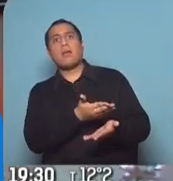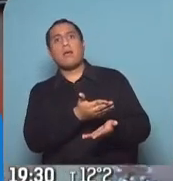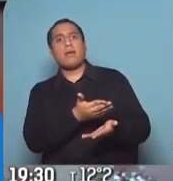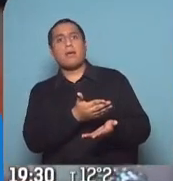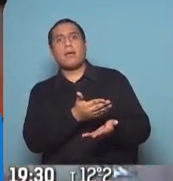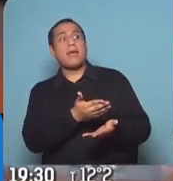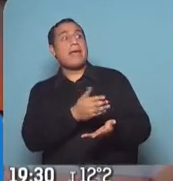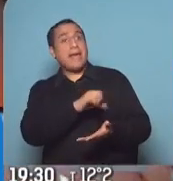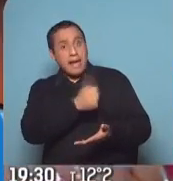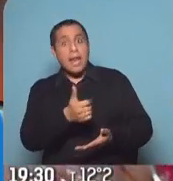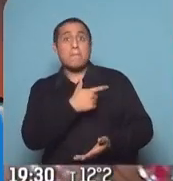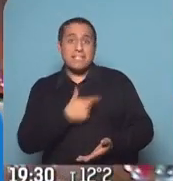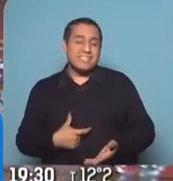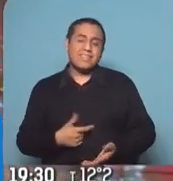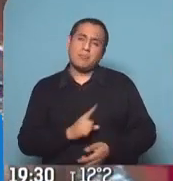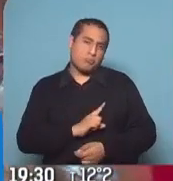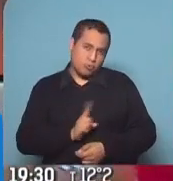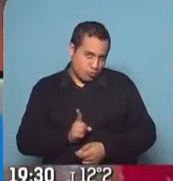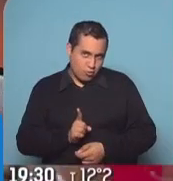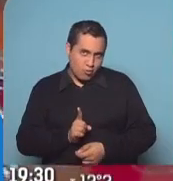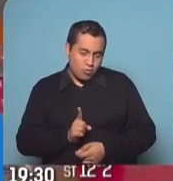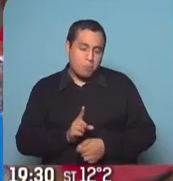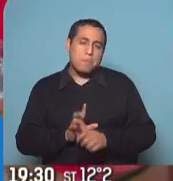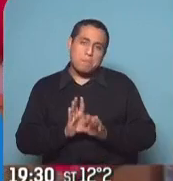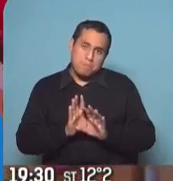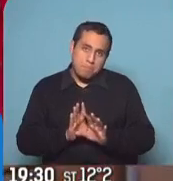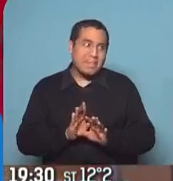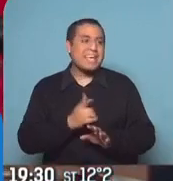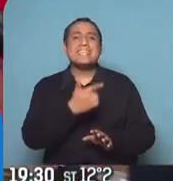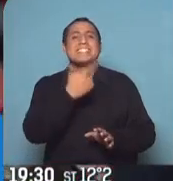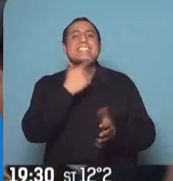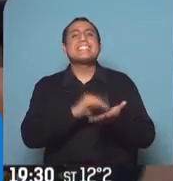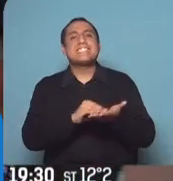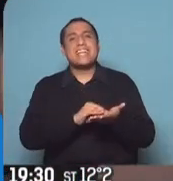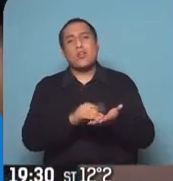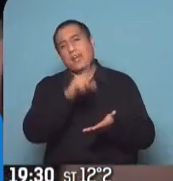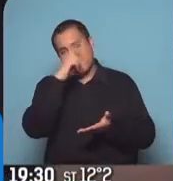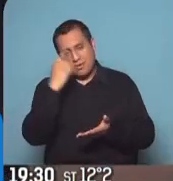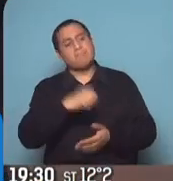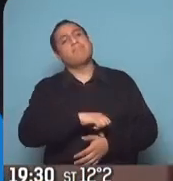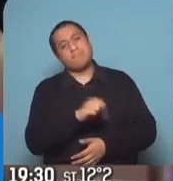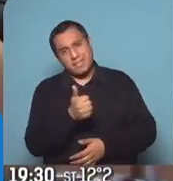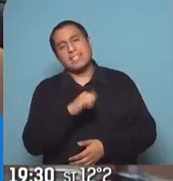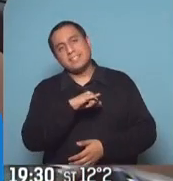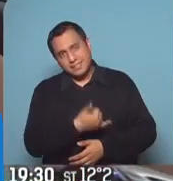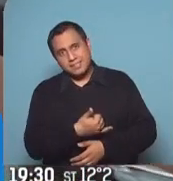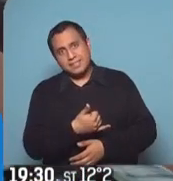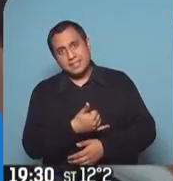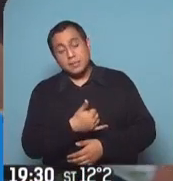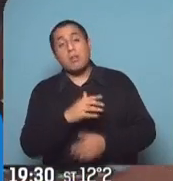la presidencia, sí gana él la ujú, senaduría nacional. tal cual. Y después en